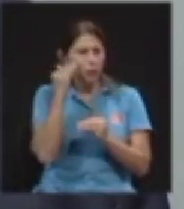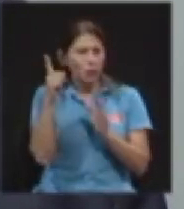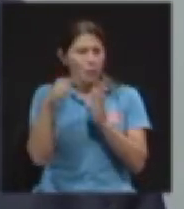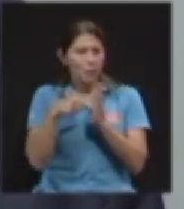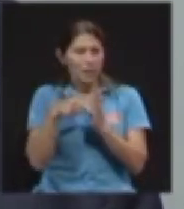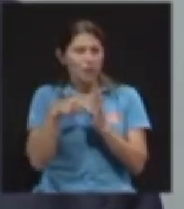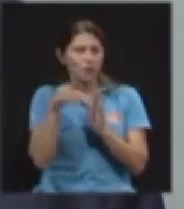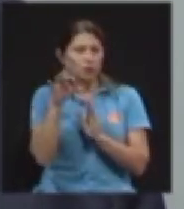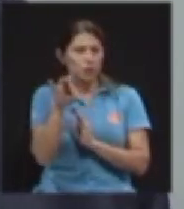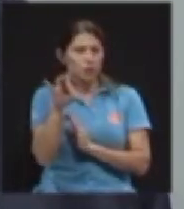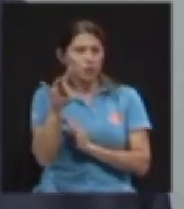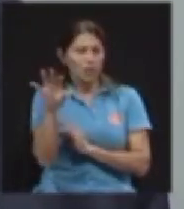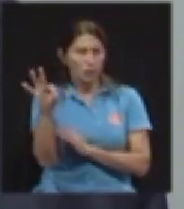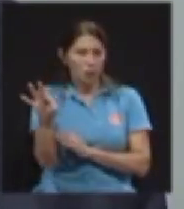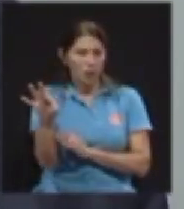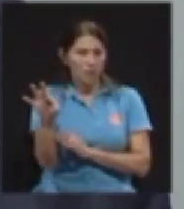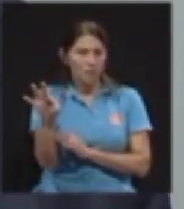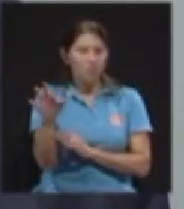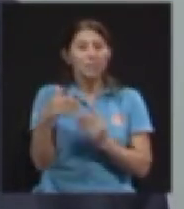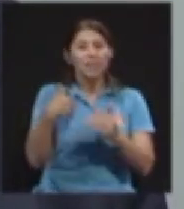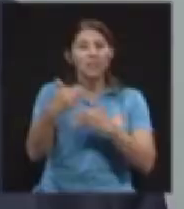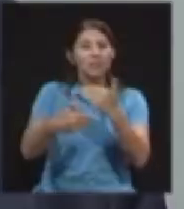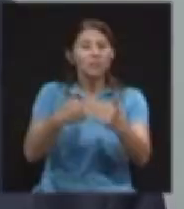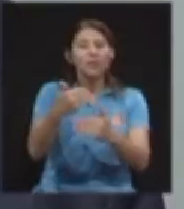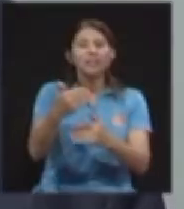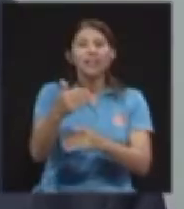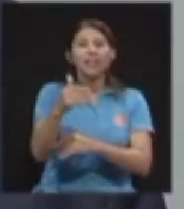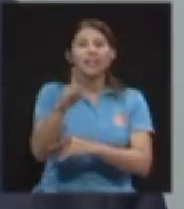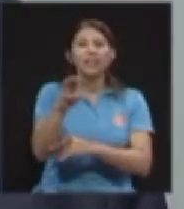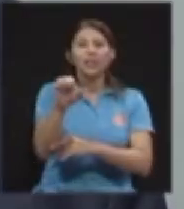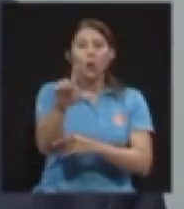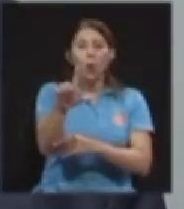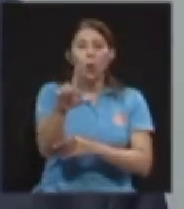toma bien entrados los años 50.